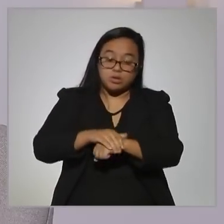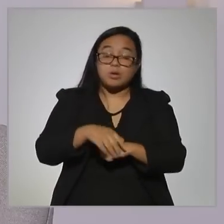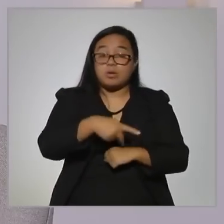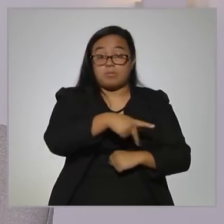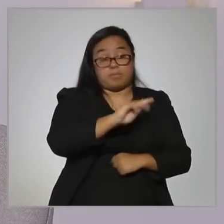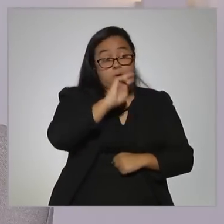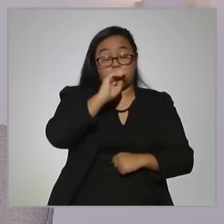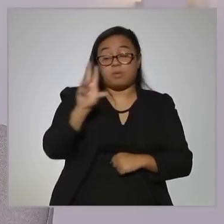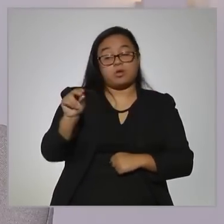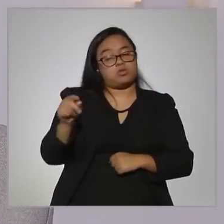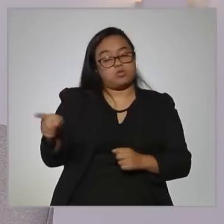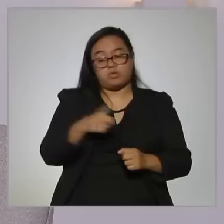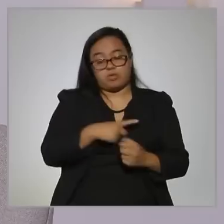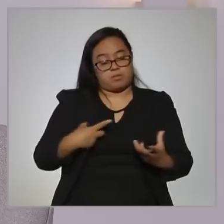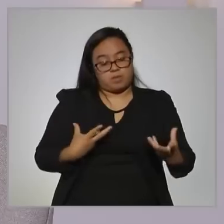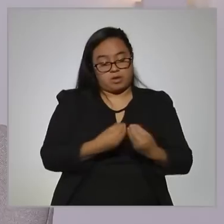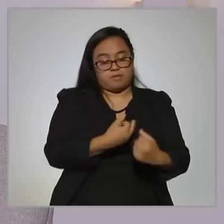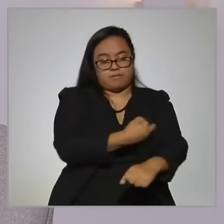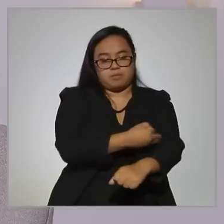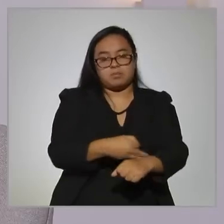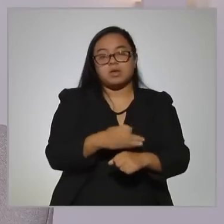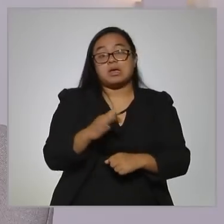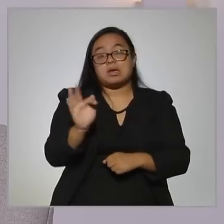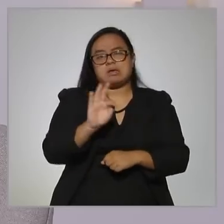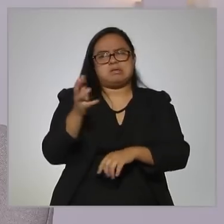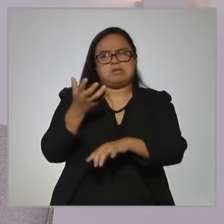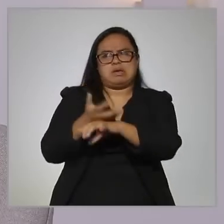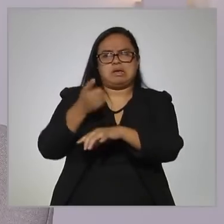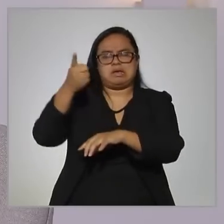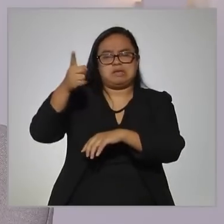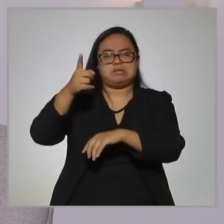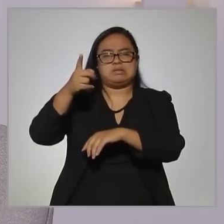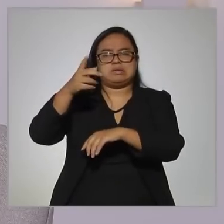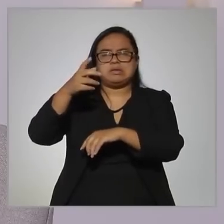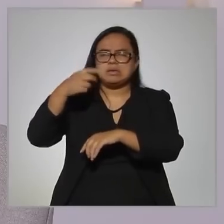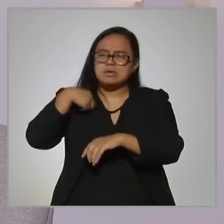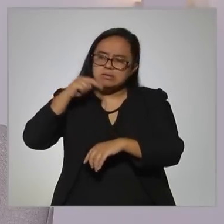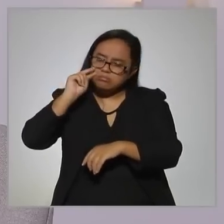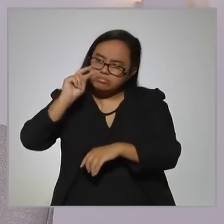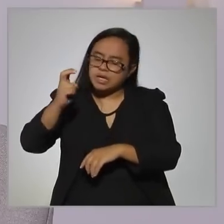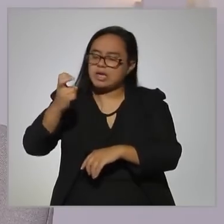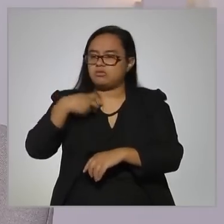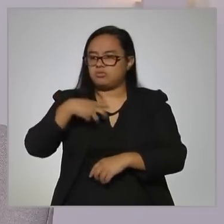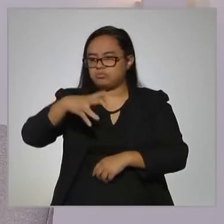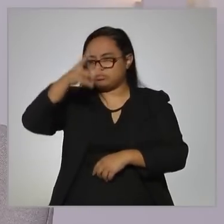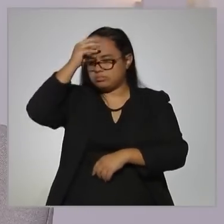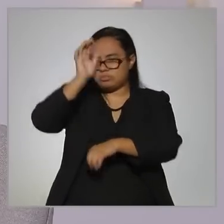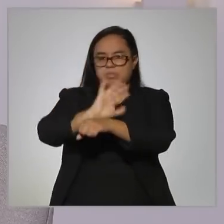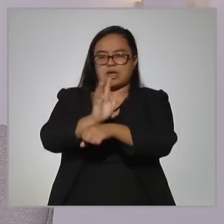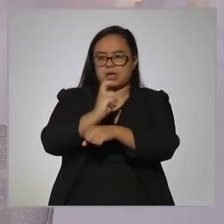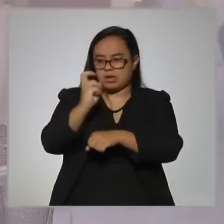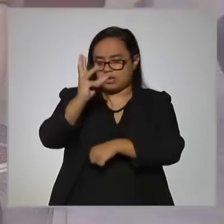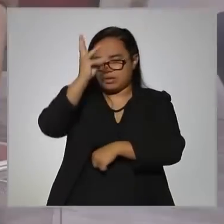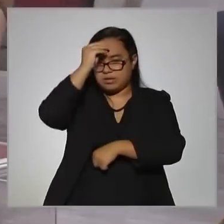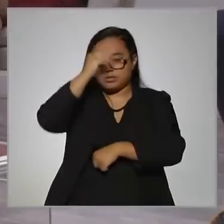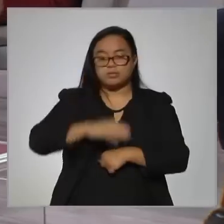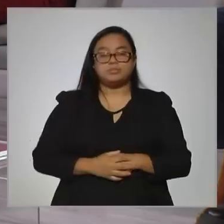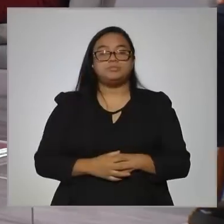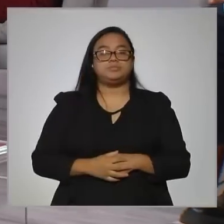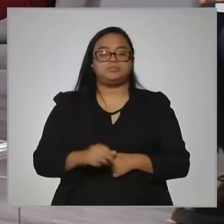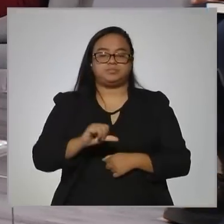una tradición familiar. Tal vez son las películas gringas las que me dejaron esa idea. Y nos dice